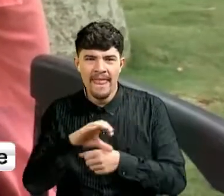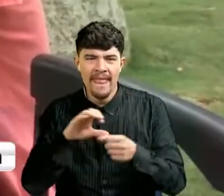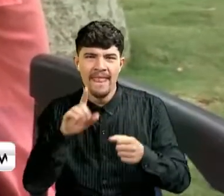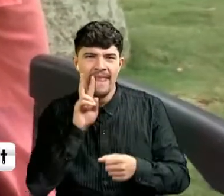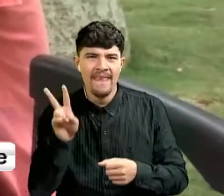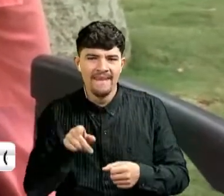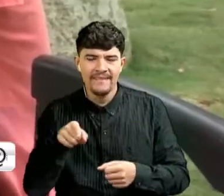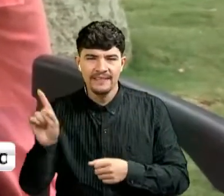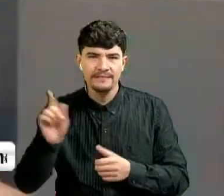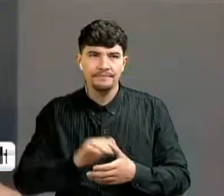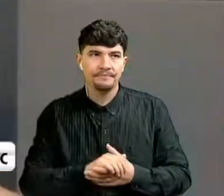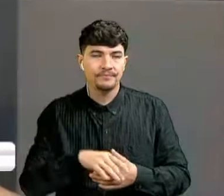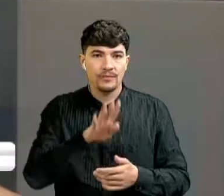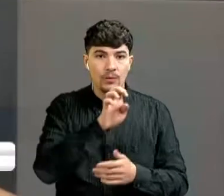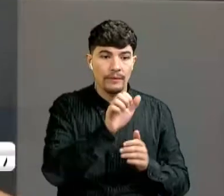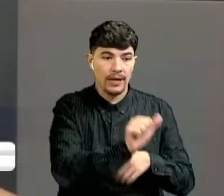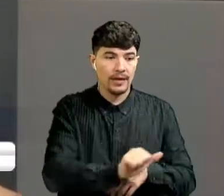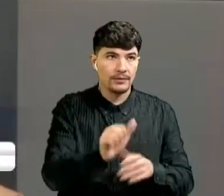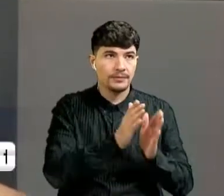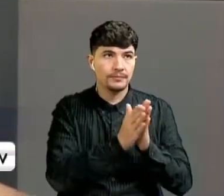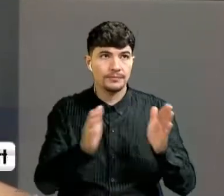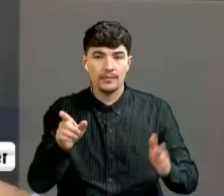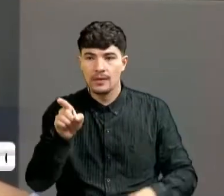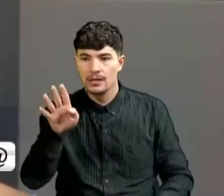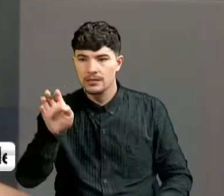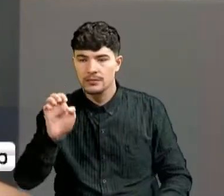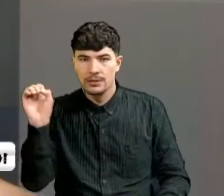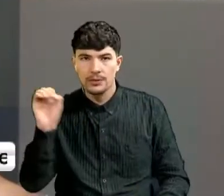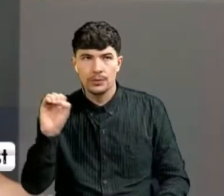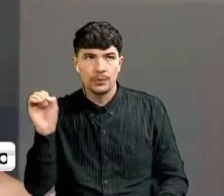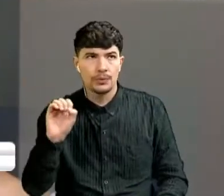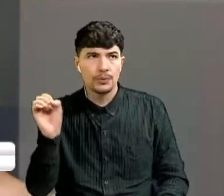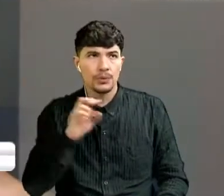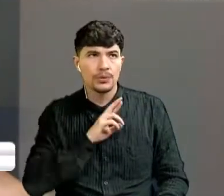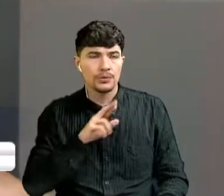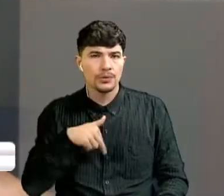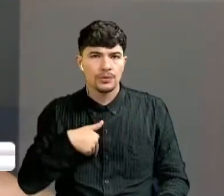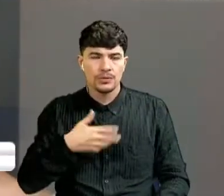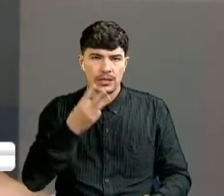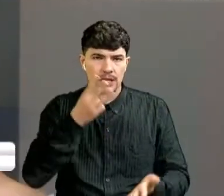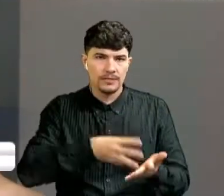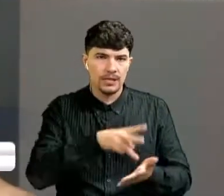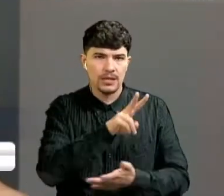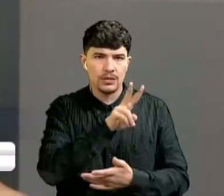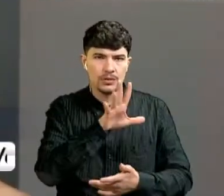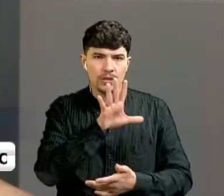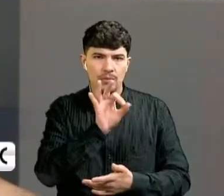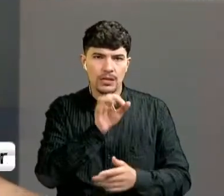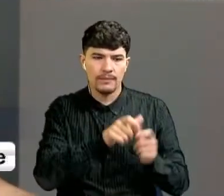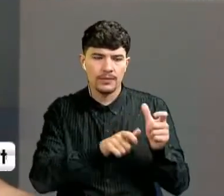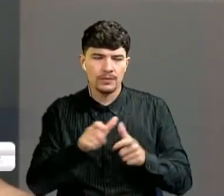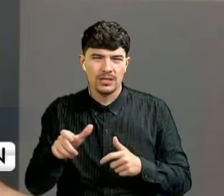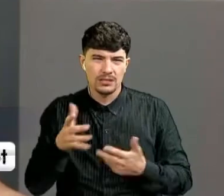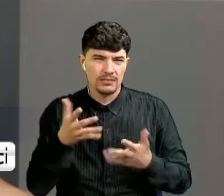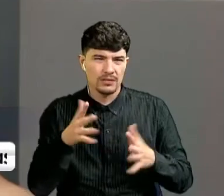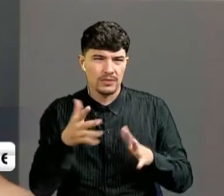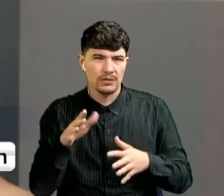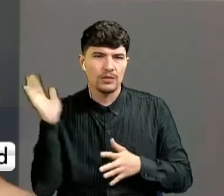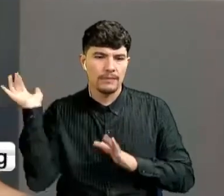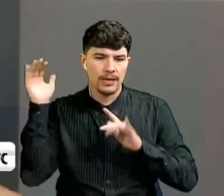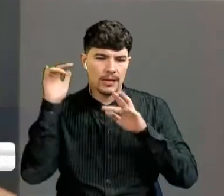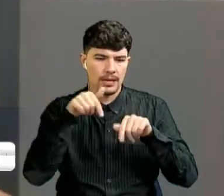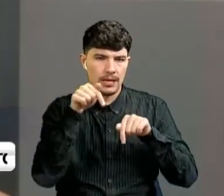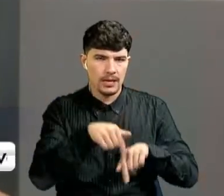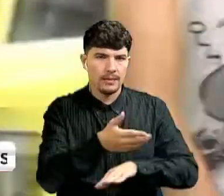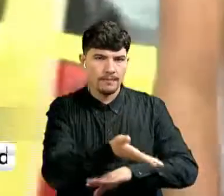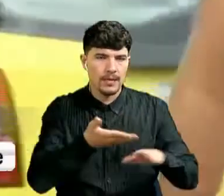país agosto al 19 de octubre contamos con tres mil 250 personas más o menos que han venido a